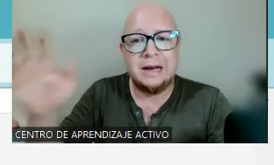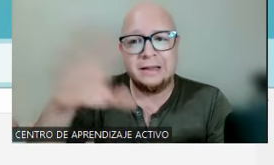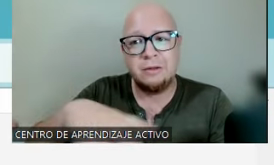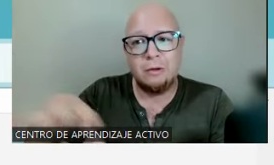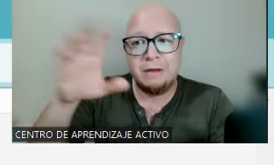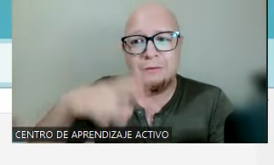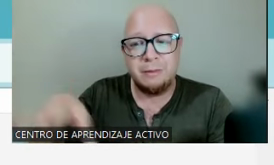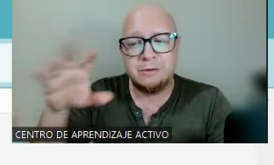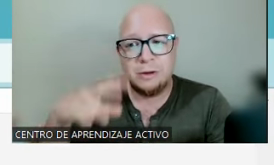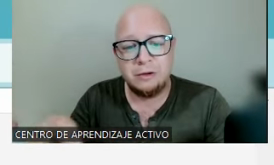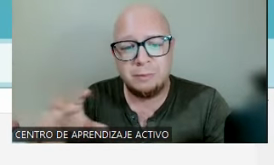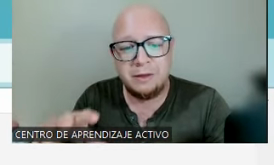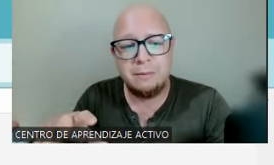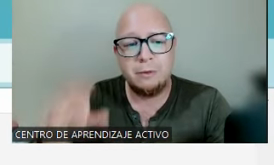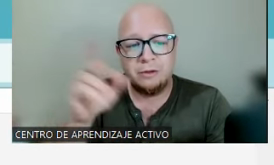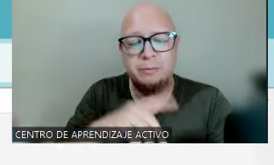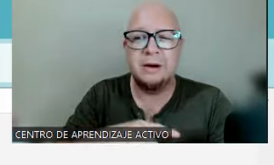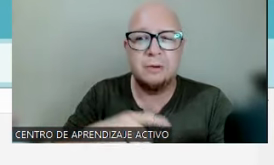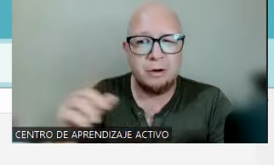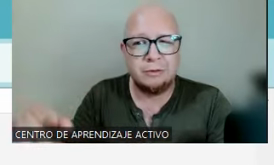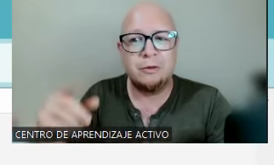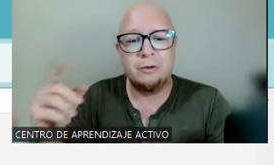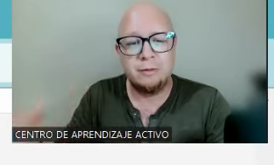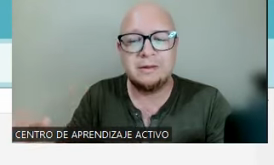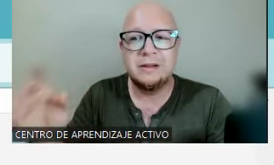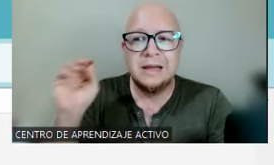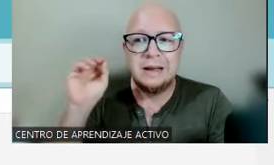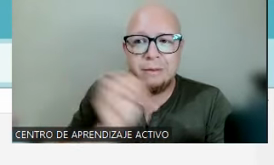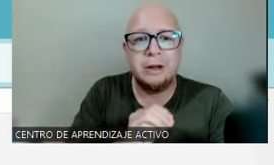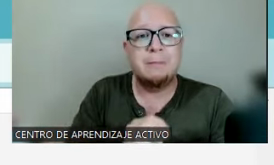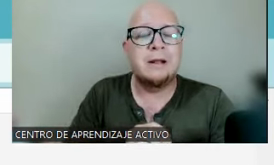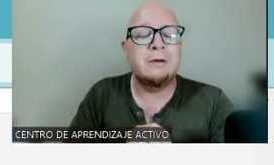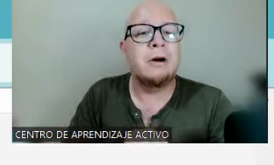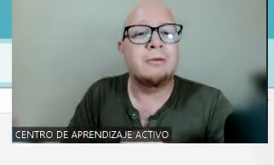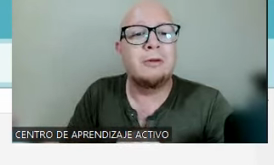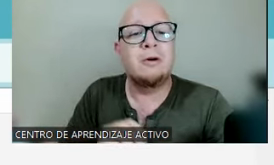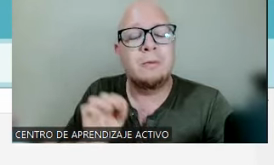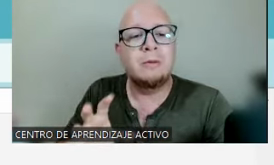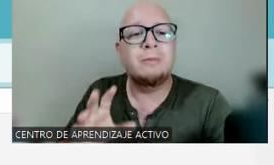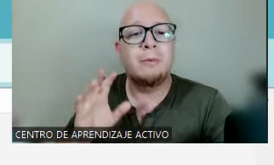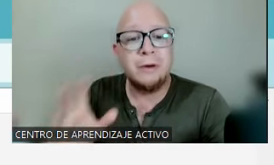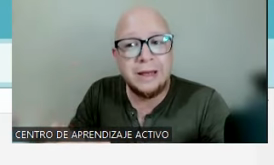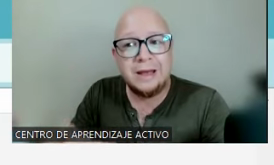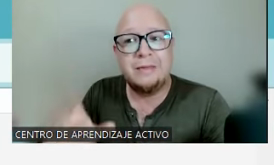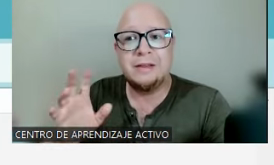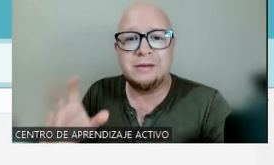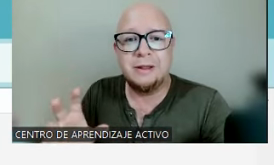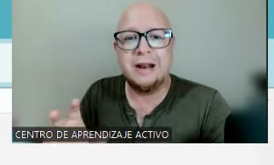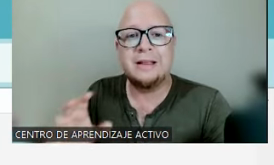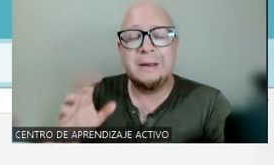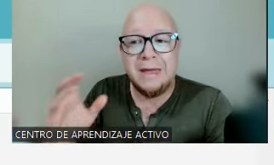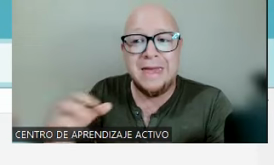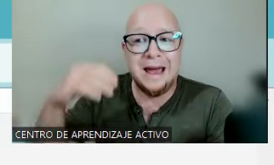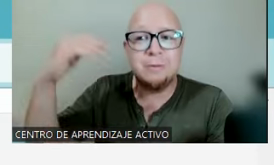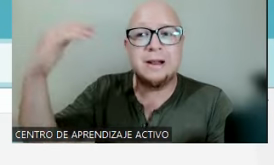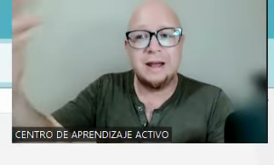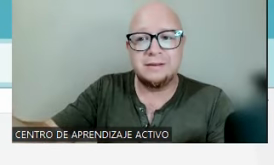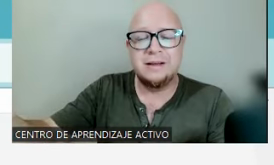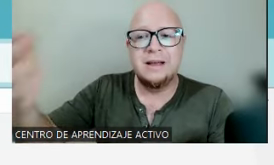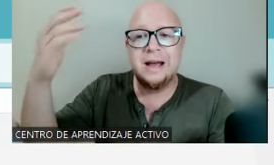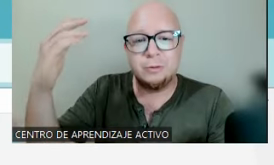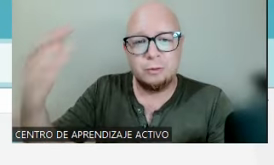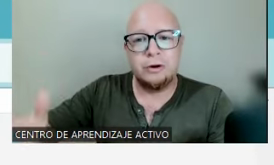dar de alta toda la información que nos pide. Porque nos pide correo electrónico y demás. ¿Y por qué pide el correo electrónico? Bueno, porque de esa manera te va a llegar